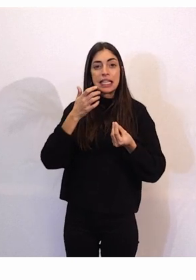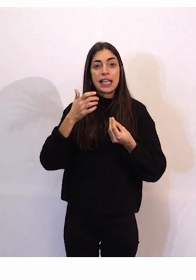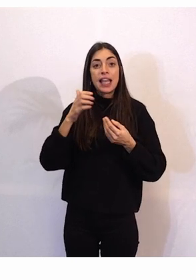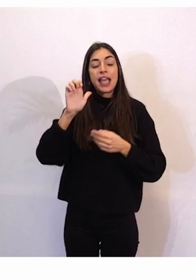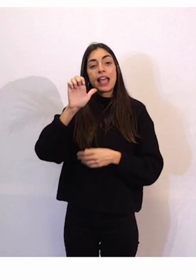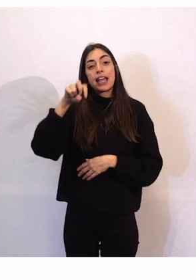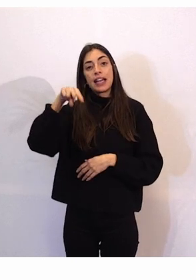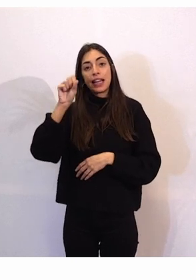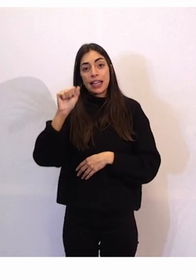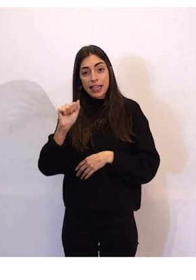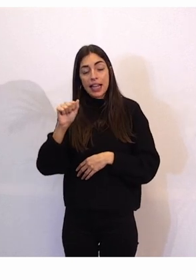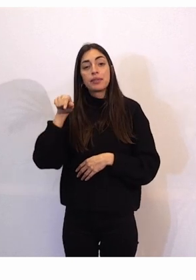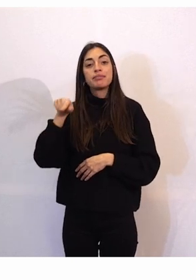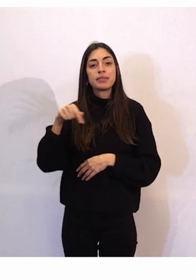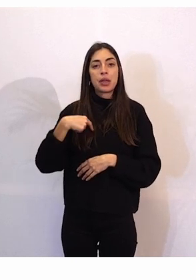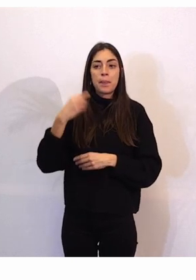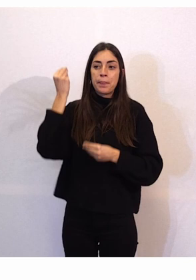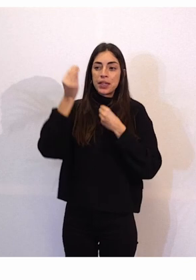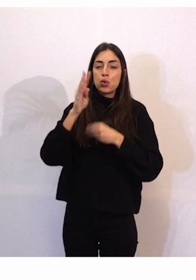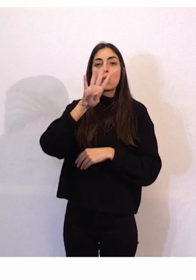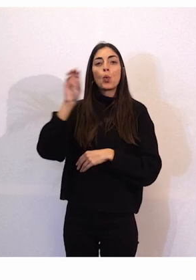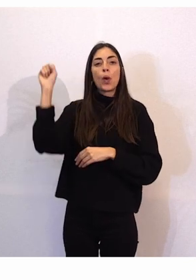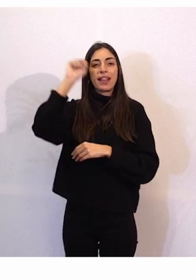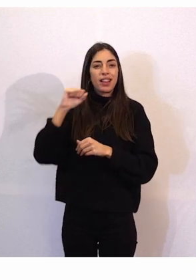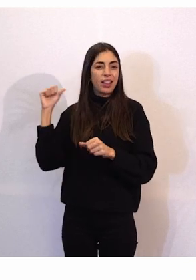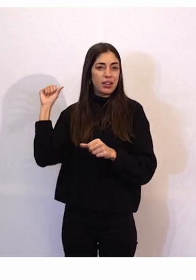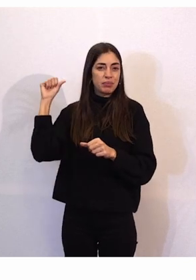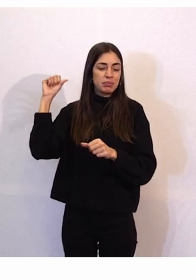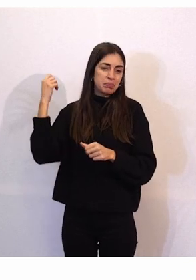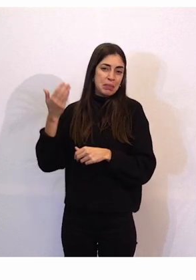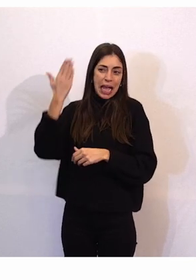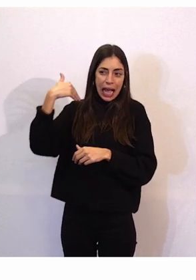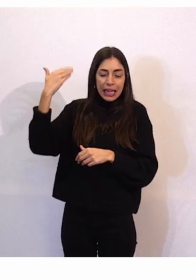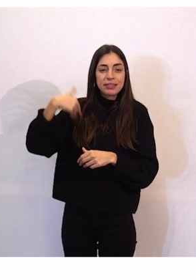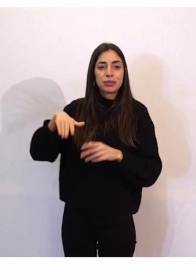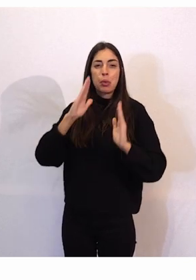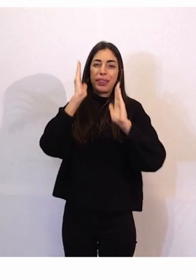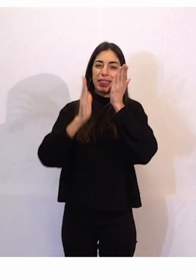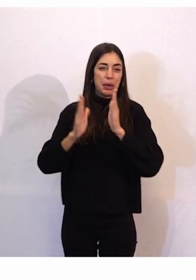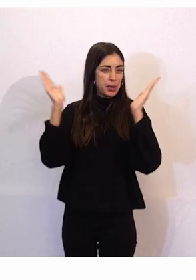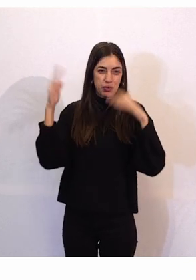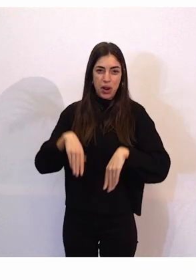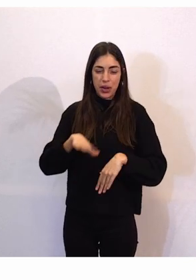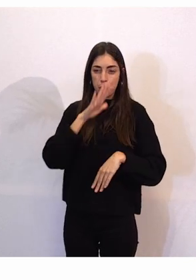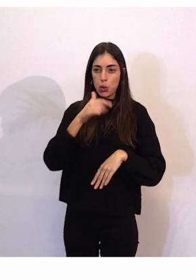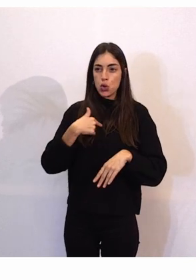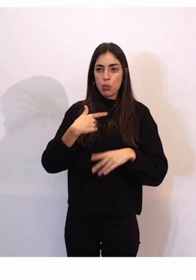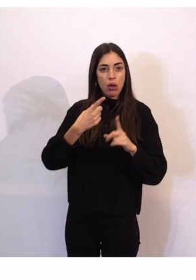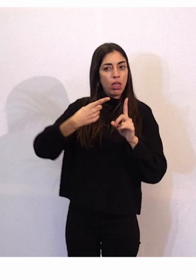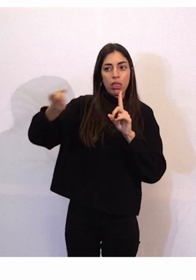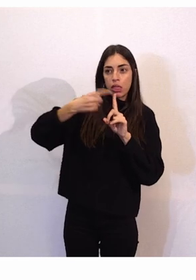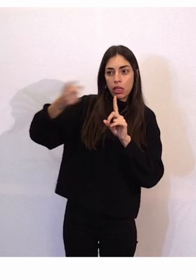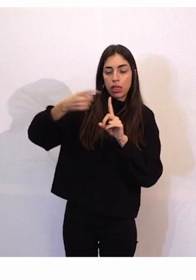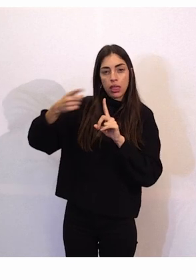Hace 41 años no había tanta terapia como... Yo iba de un lado para otro, como se dice en